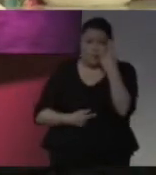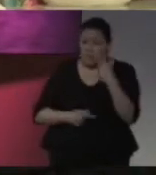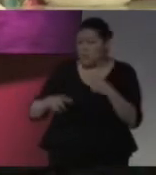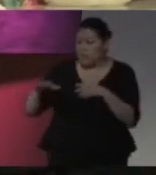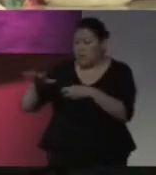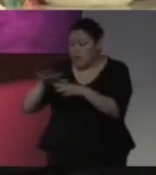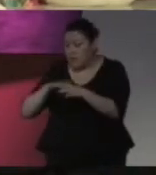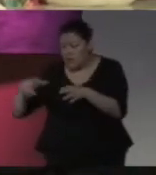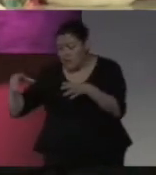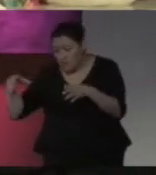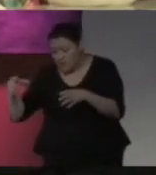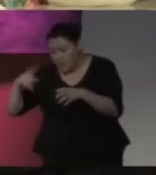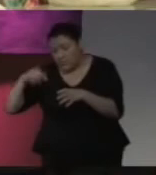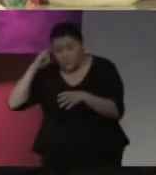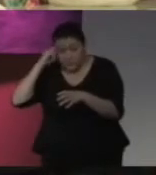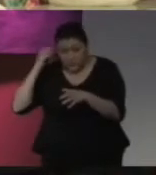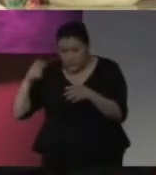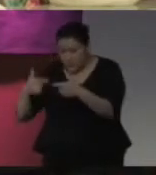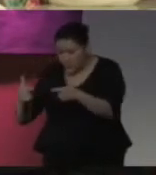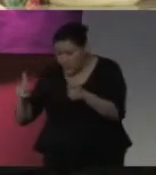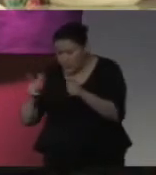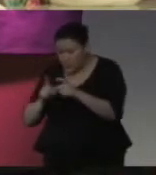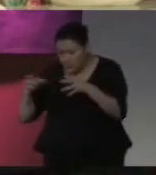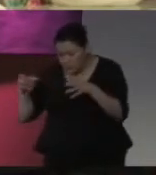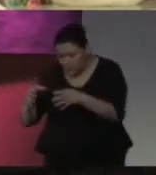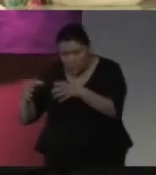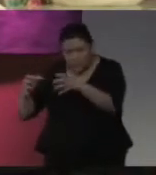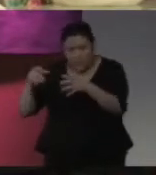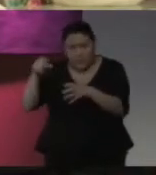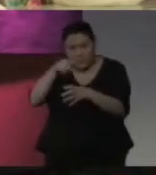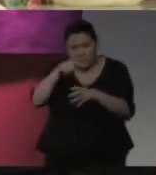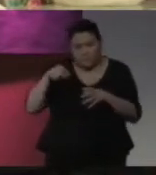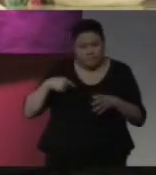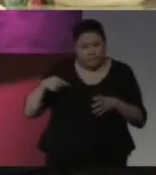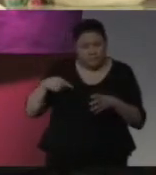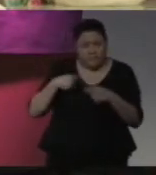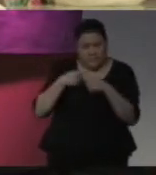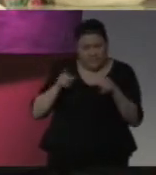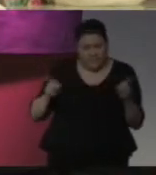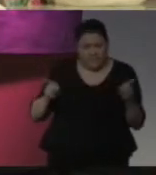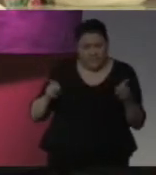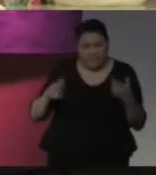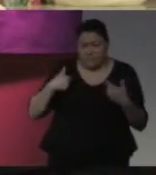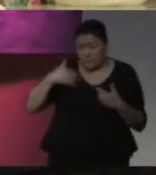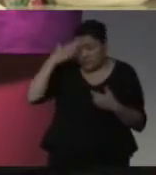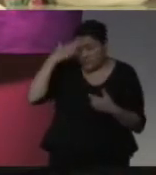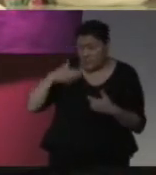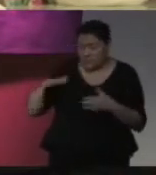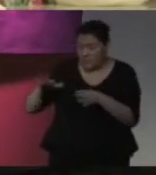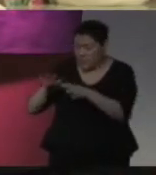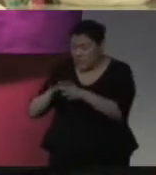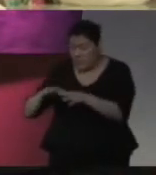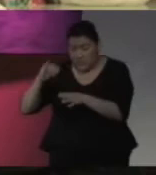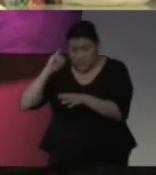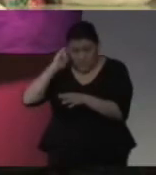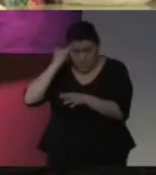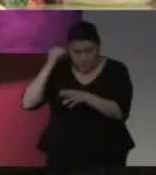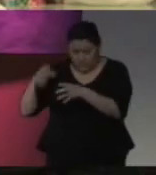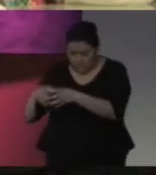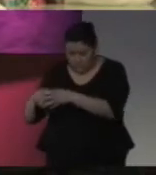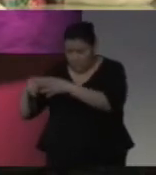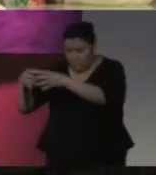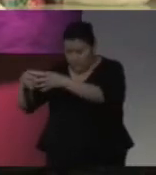Bueno, los derechos colectivos de los pueblos no están fundamentados en una colección de colectividades